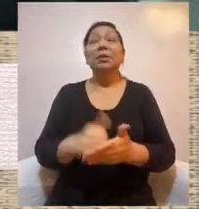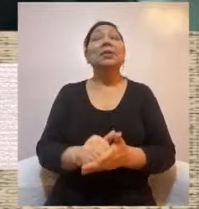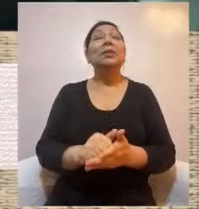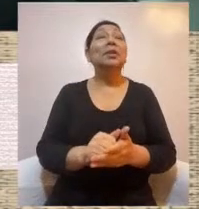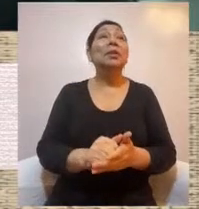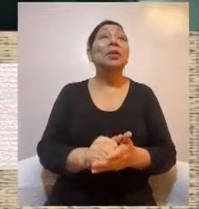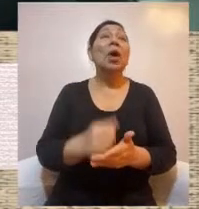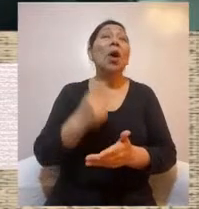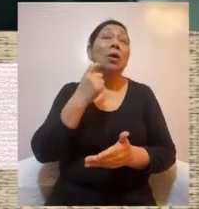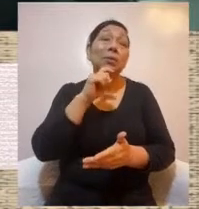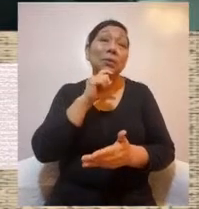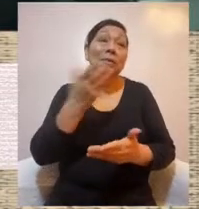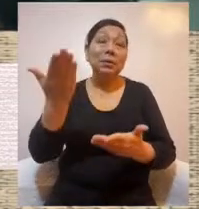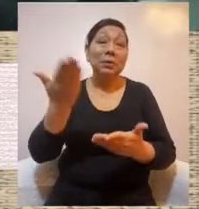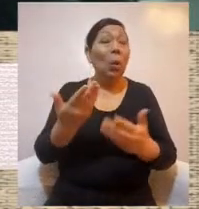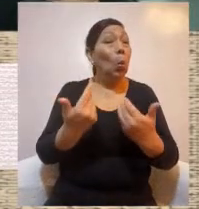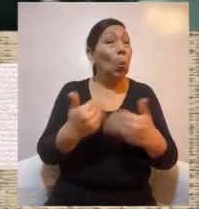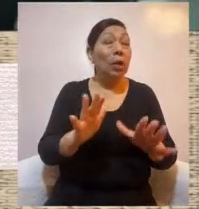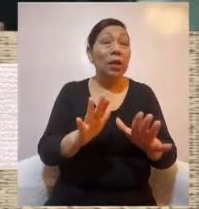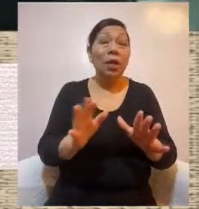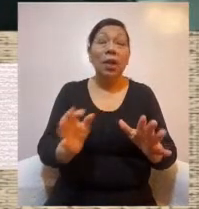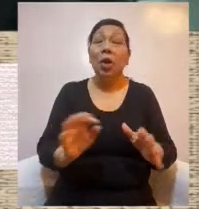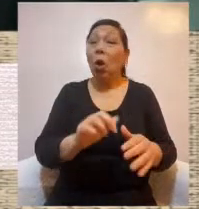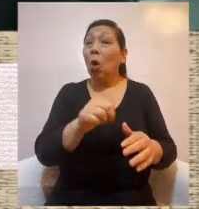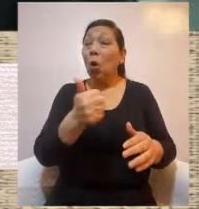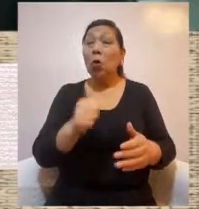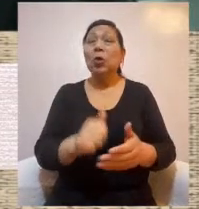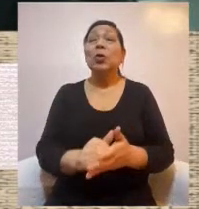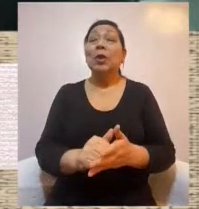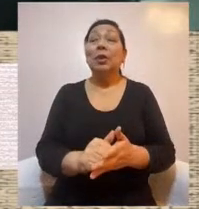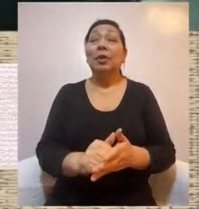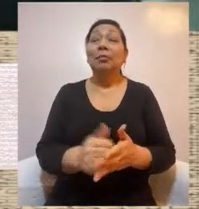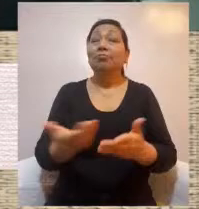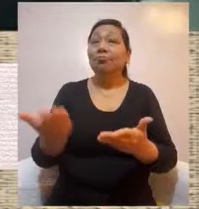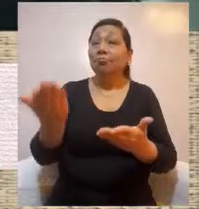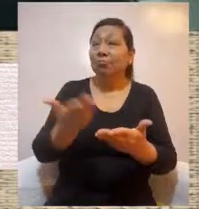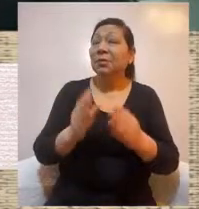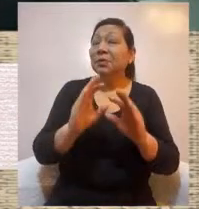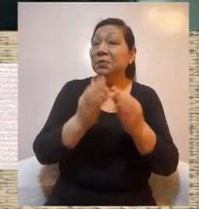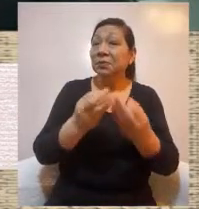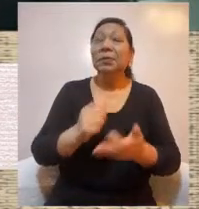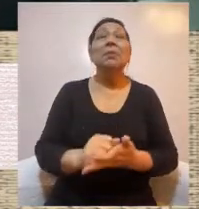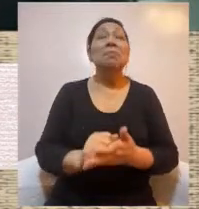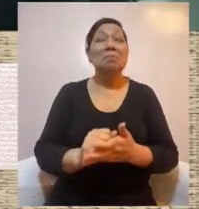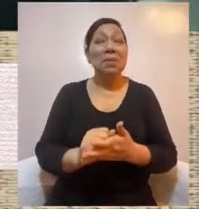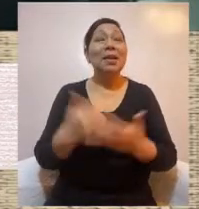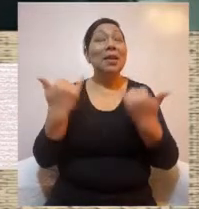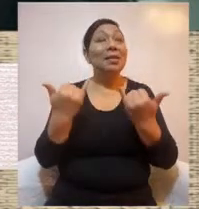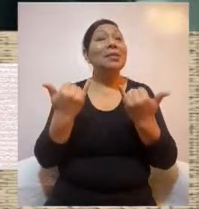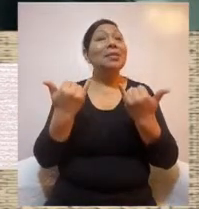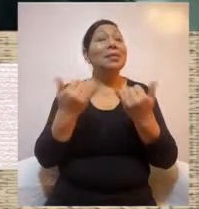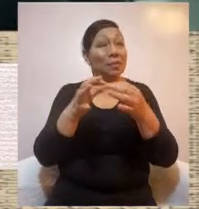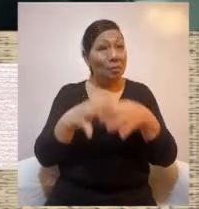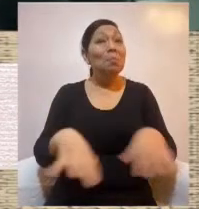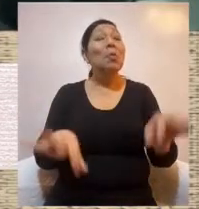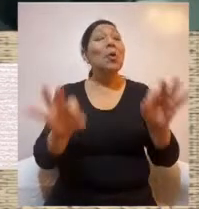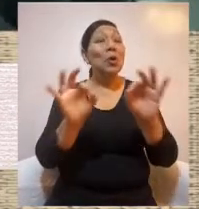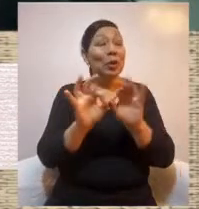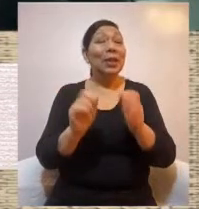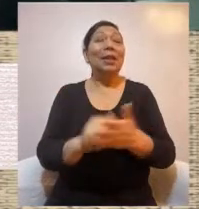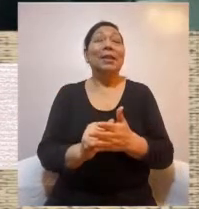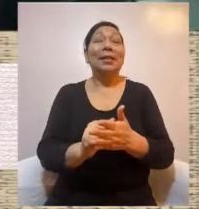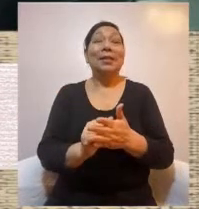por razón de sexo y de cualquier otra índole, como podría ser la especial situación de familia. Entonces, es indudable que